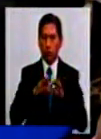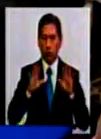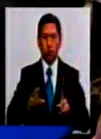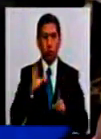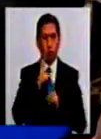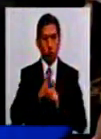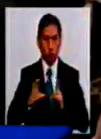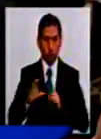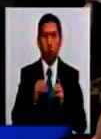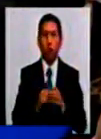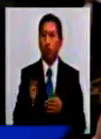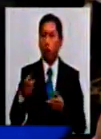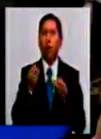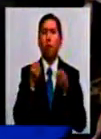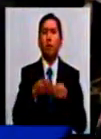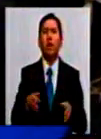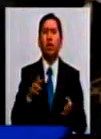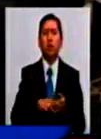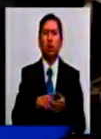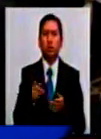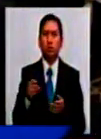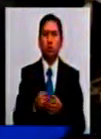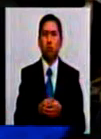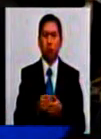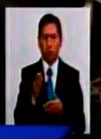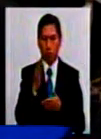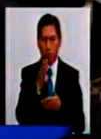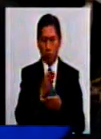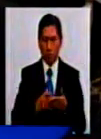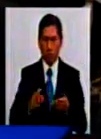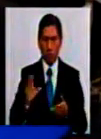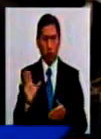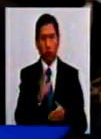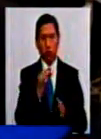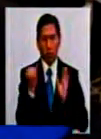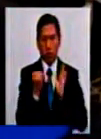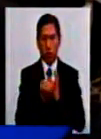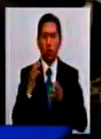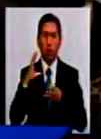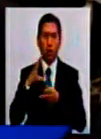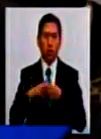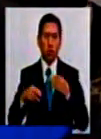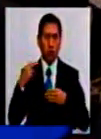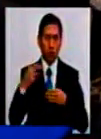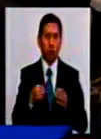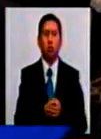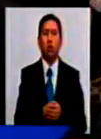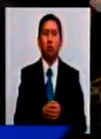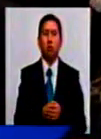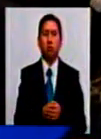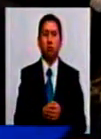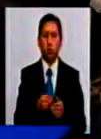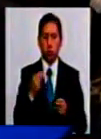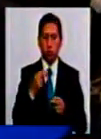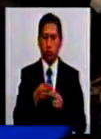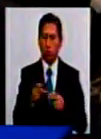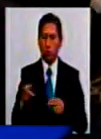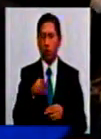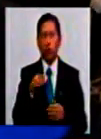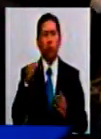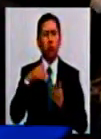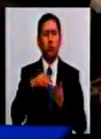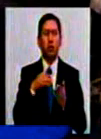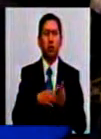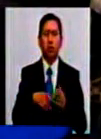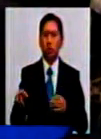cultura, es la pérdida de un pedazo de nuestra identidad histórica. Hablo en nombre de los millones de mi